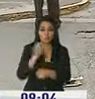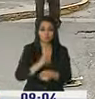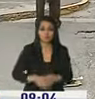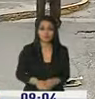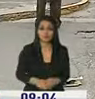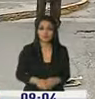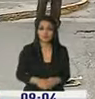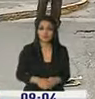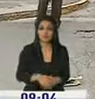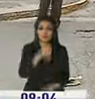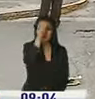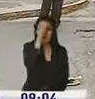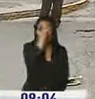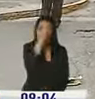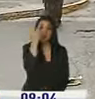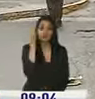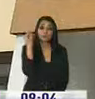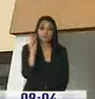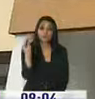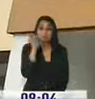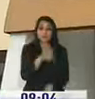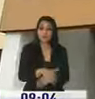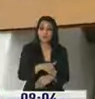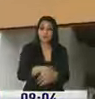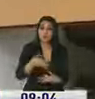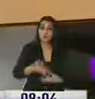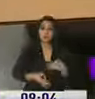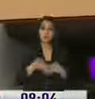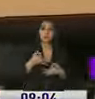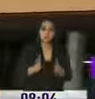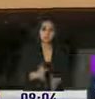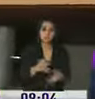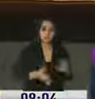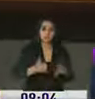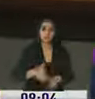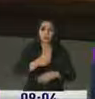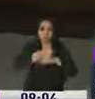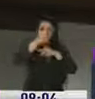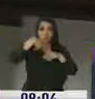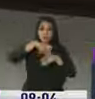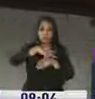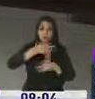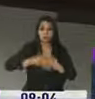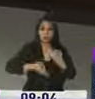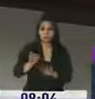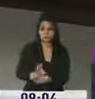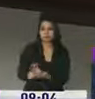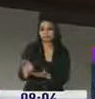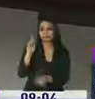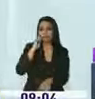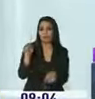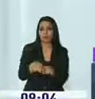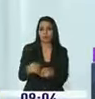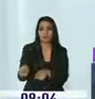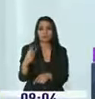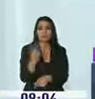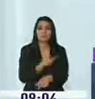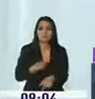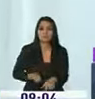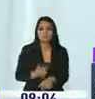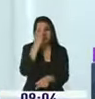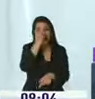En la tarde del domingo 15 de octubre, jueces de la Corte Nacional de Justicia negaron el recurso de habeas corpus al vicepresidente